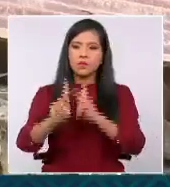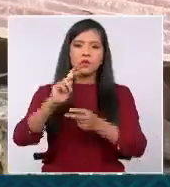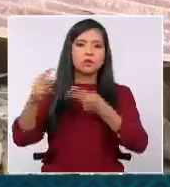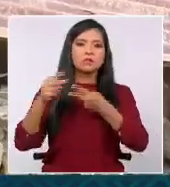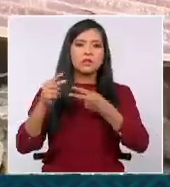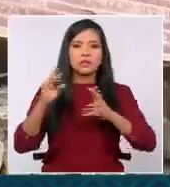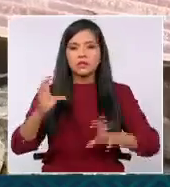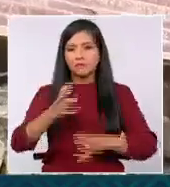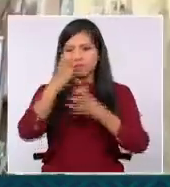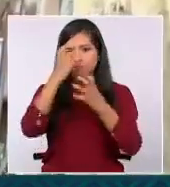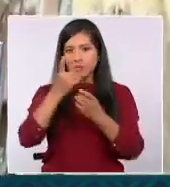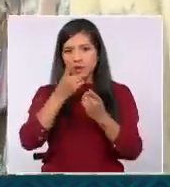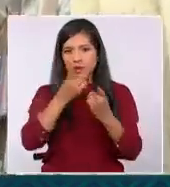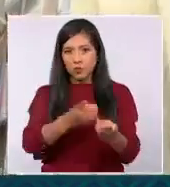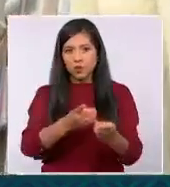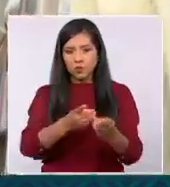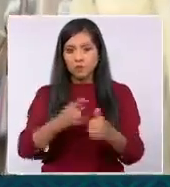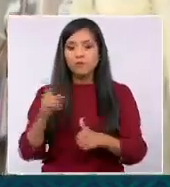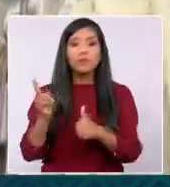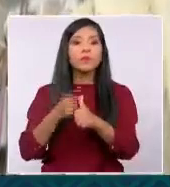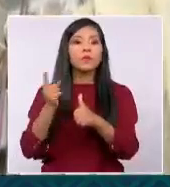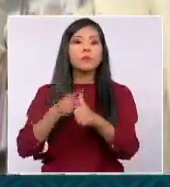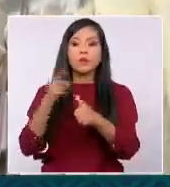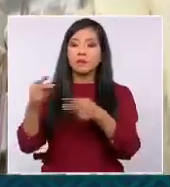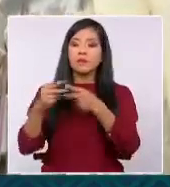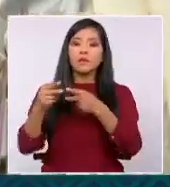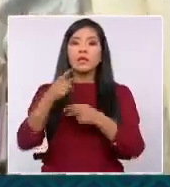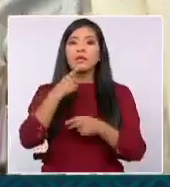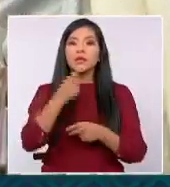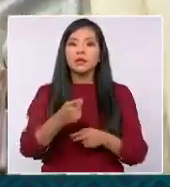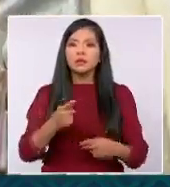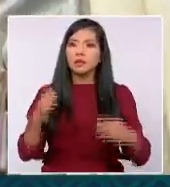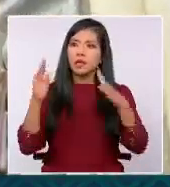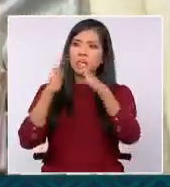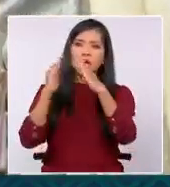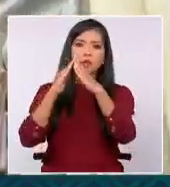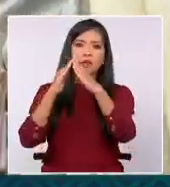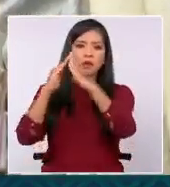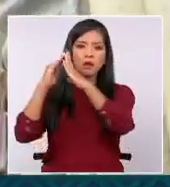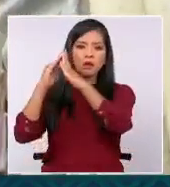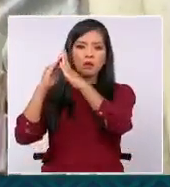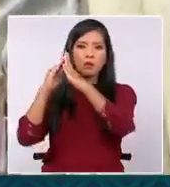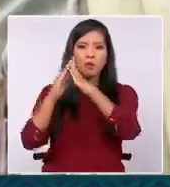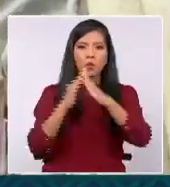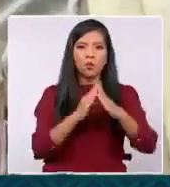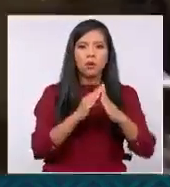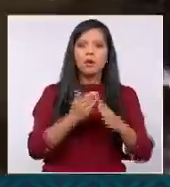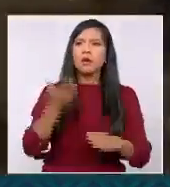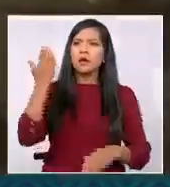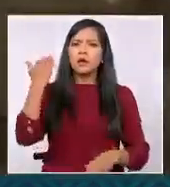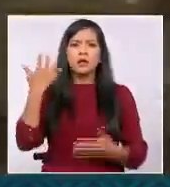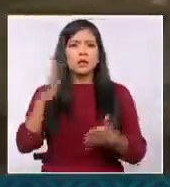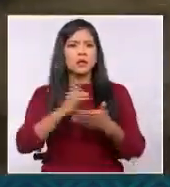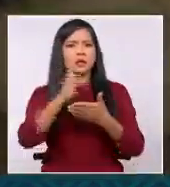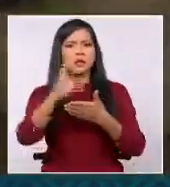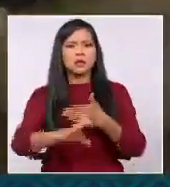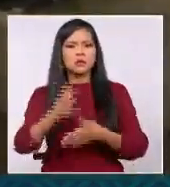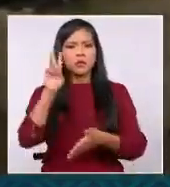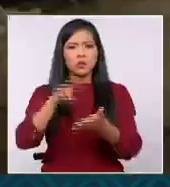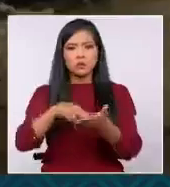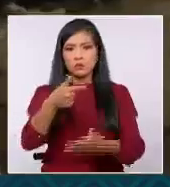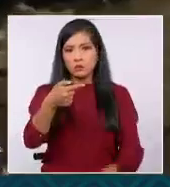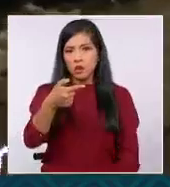barrio. El primer vecino afectado relató que su vivienda se deslizó en diciembre de la gestión 2021, donde pasó